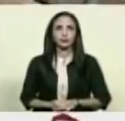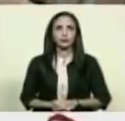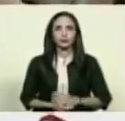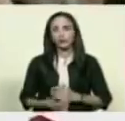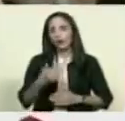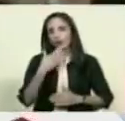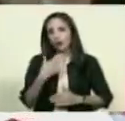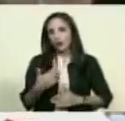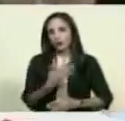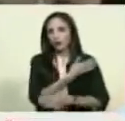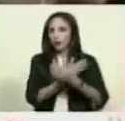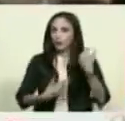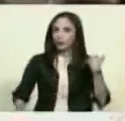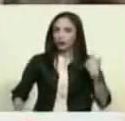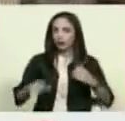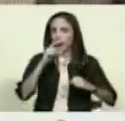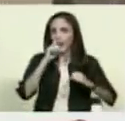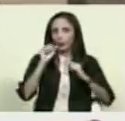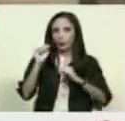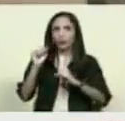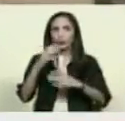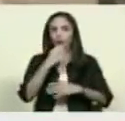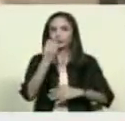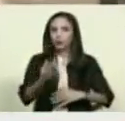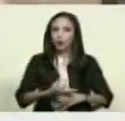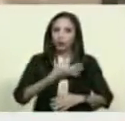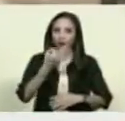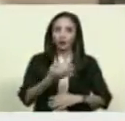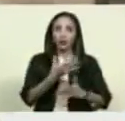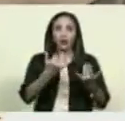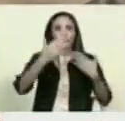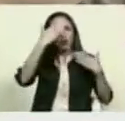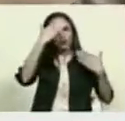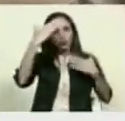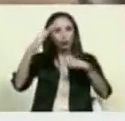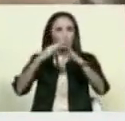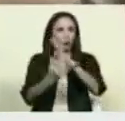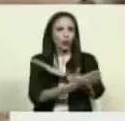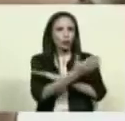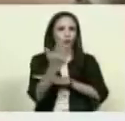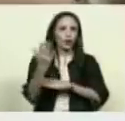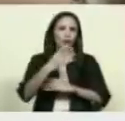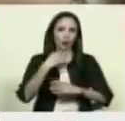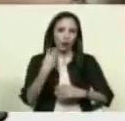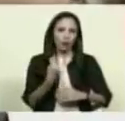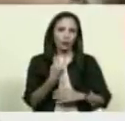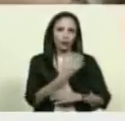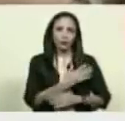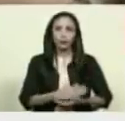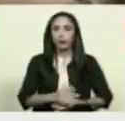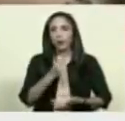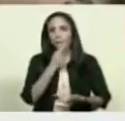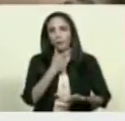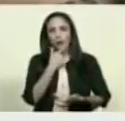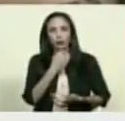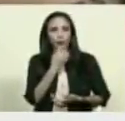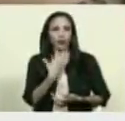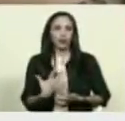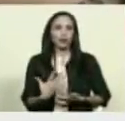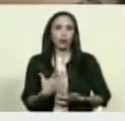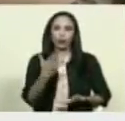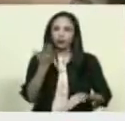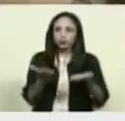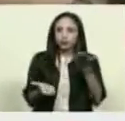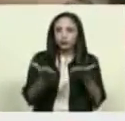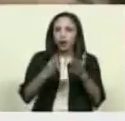Gracias, presidente. Buenas tardes y un saludo a todo el plan Chamba Juvenil. Qué bonito, presidente, y qué contraste, ¿no?